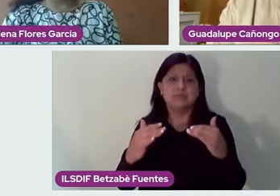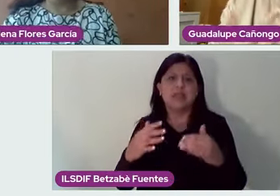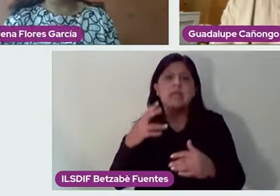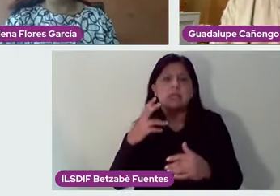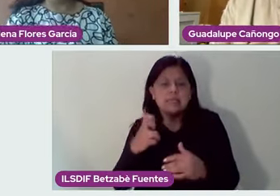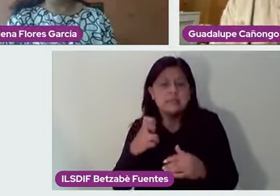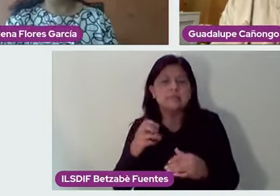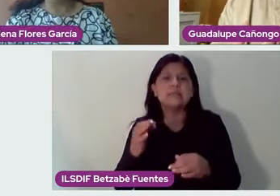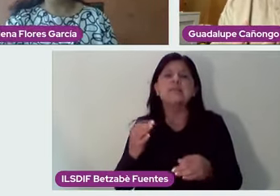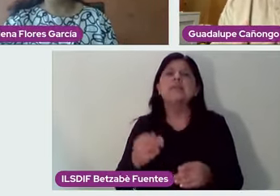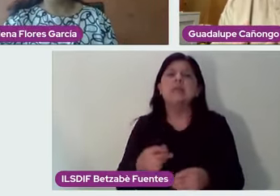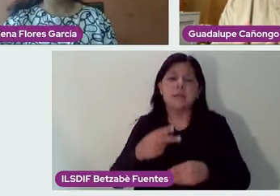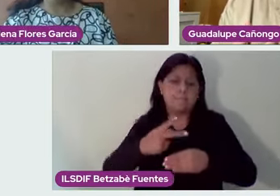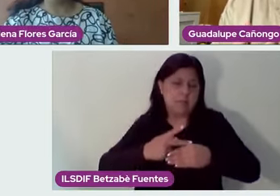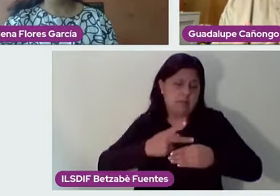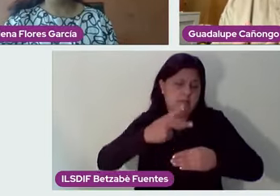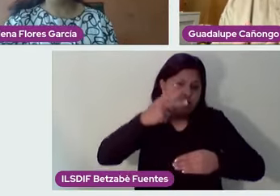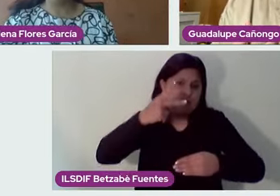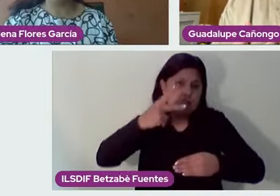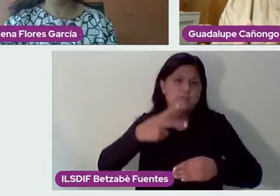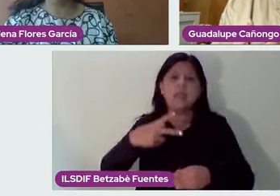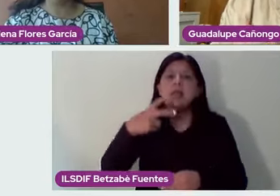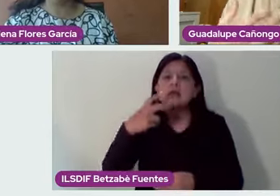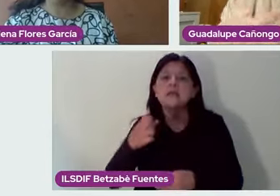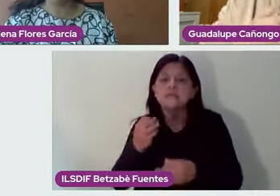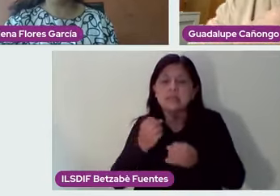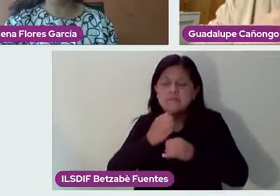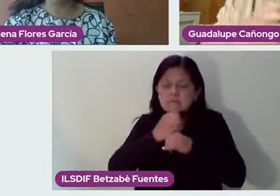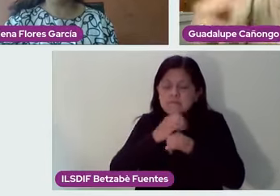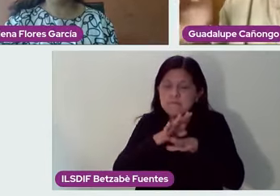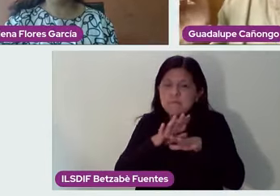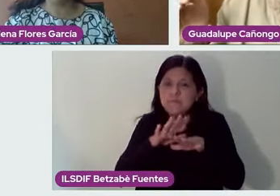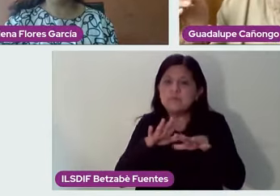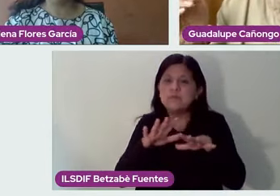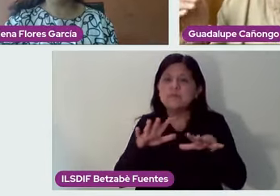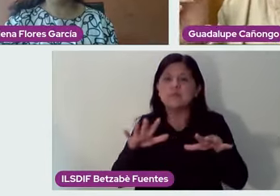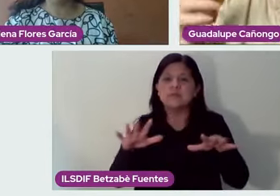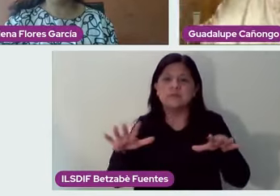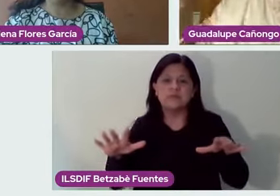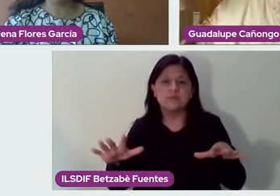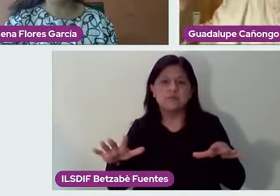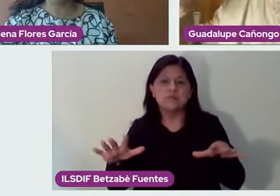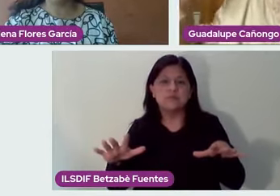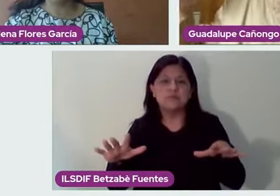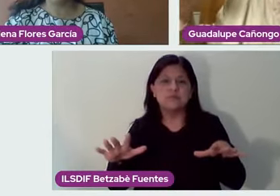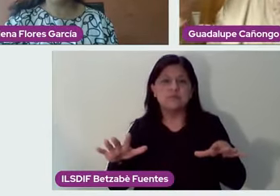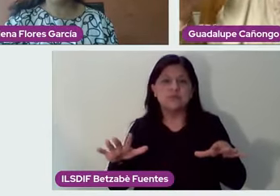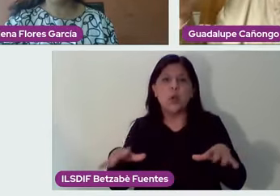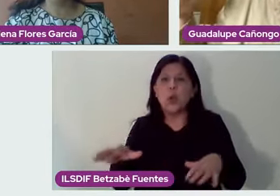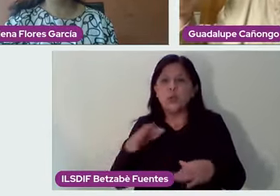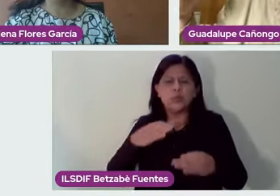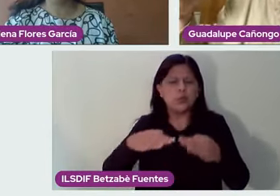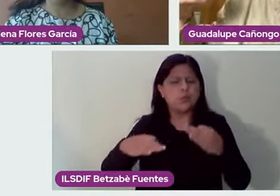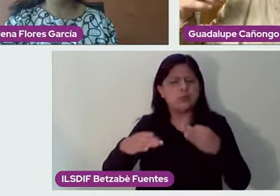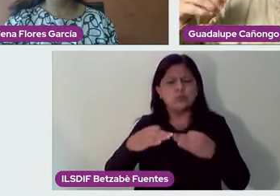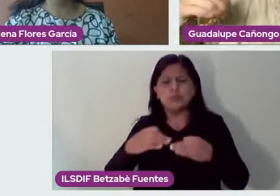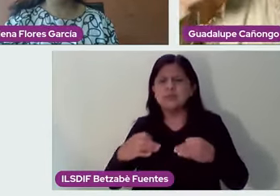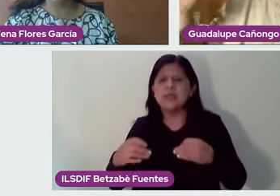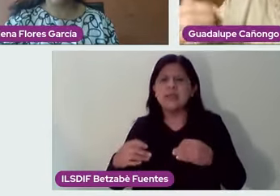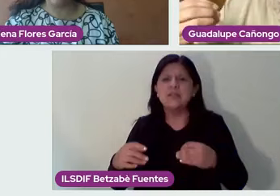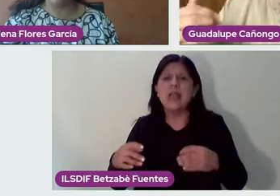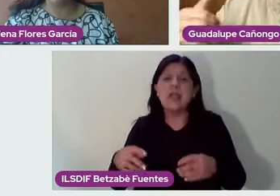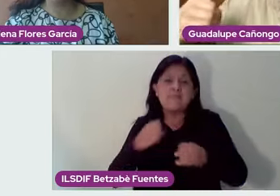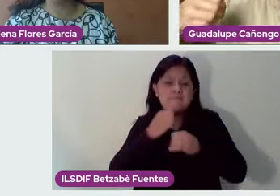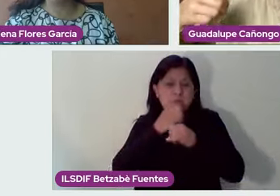este mundo que ahora en el que estamos como bombardeados todo el tiempo, se habla